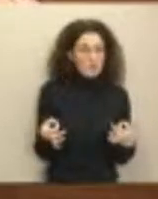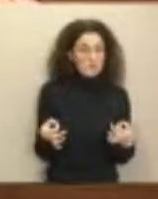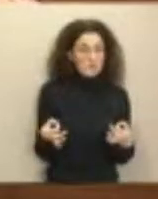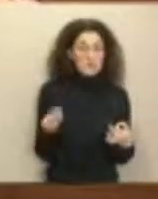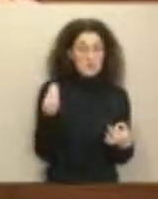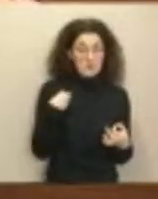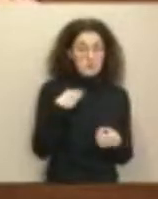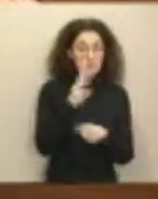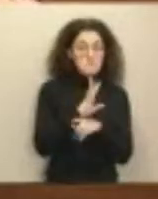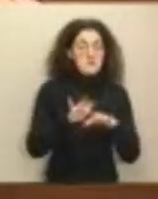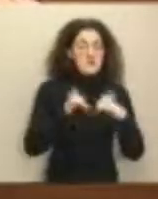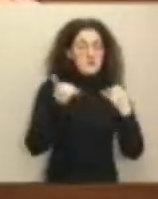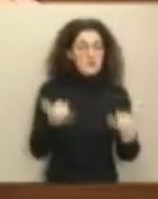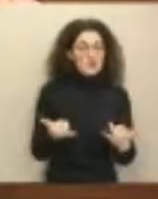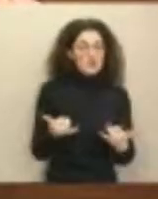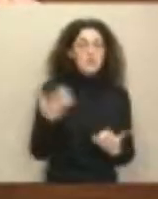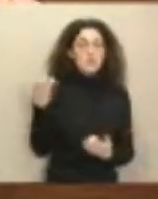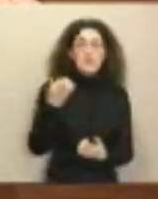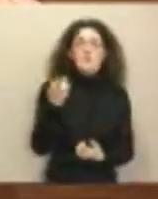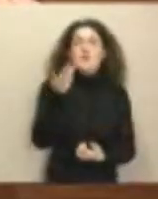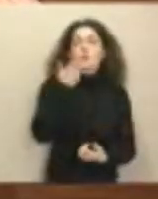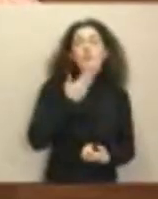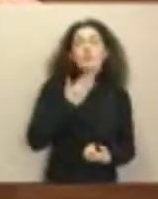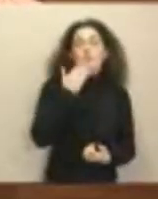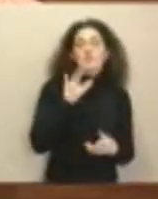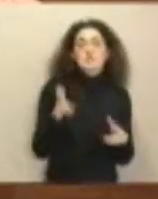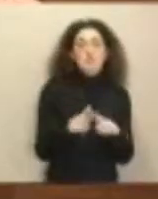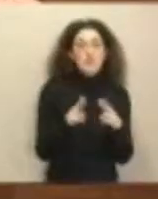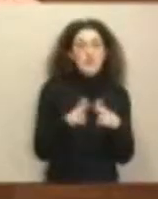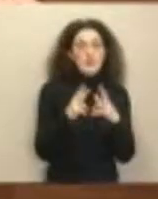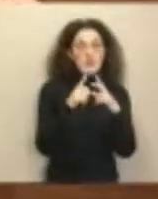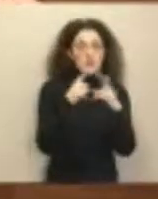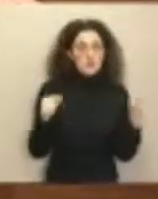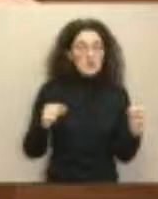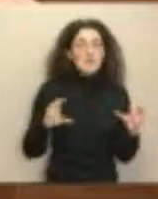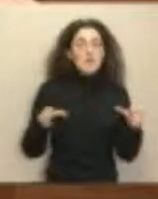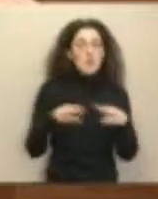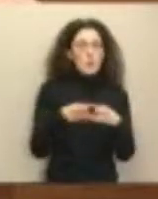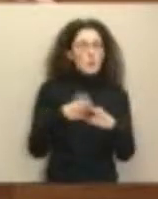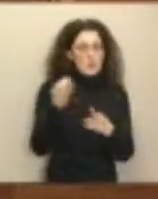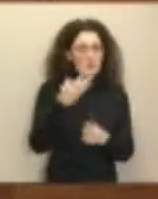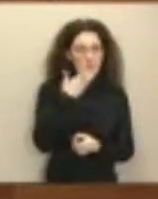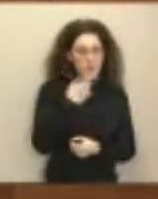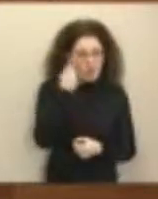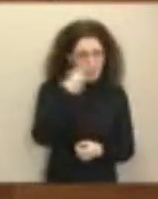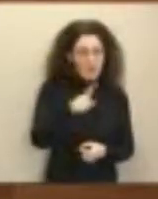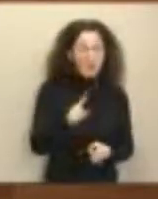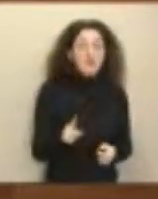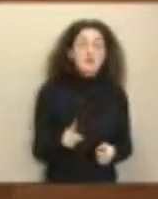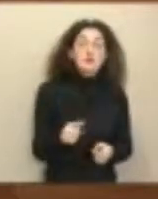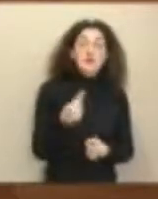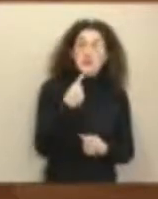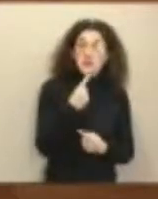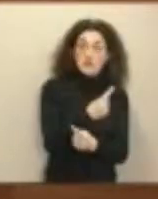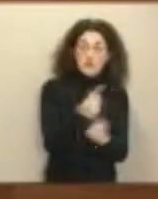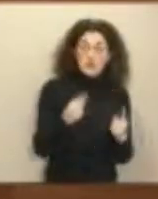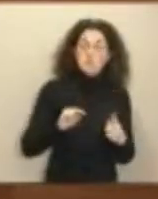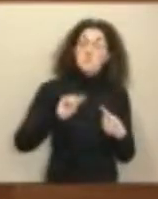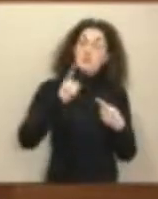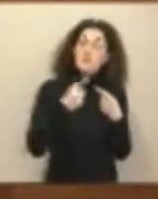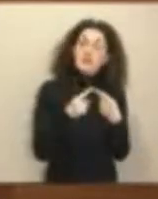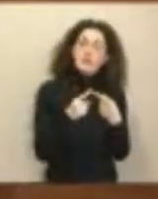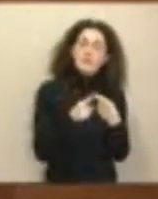este Parlamento, que la tiene que conocer la sociedad asturiana en su conjunto, diremos que, en primer